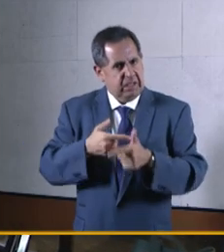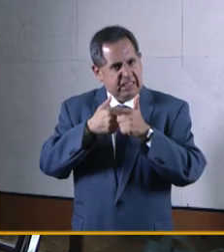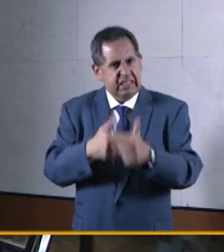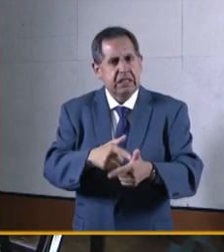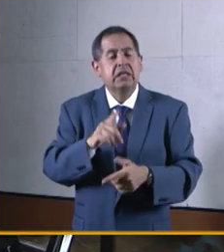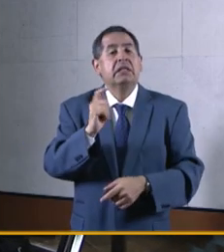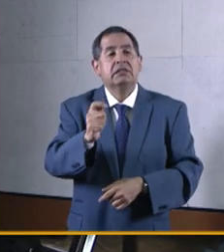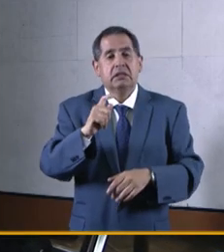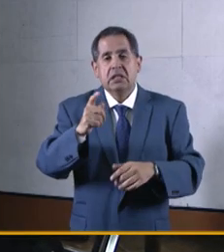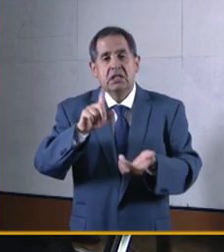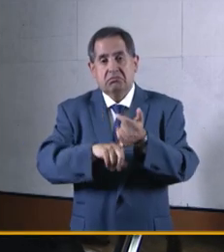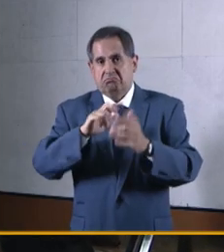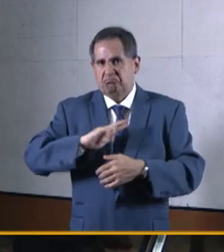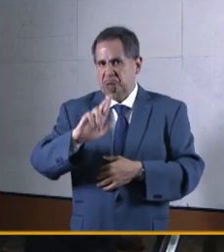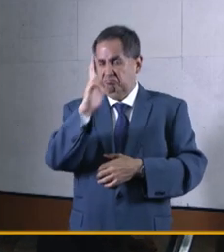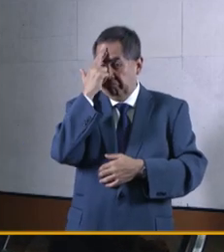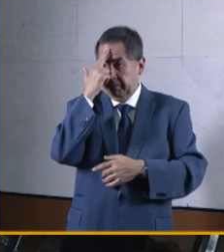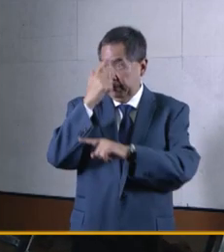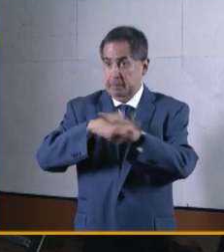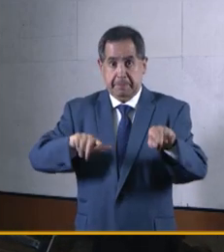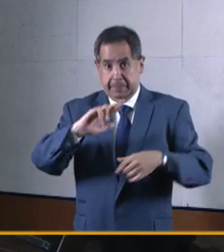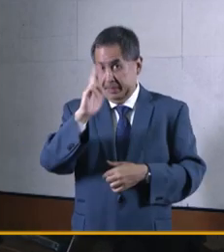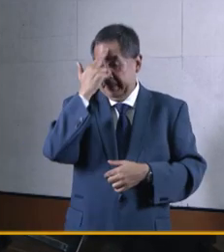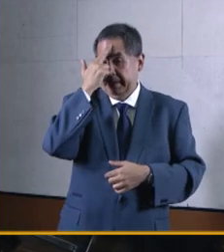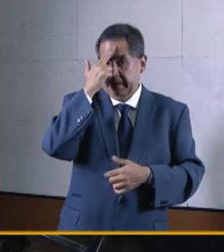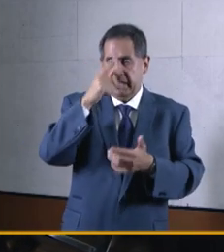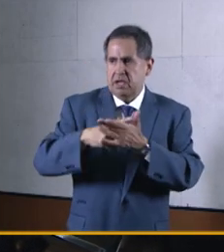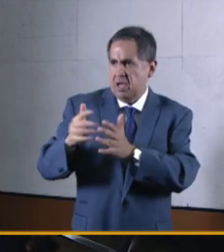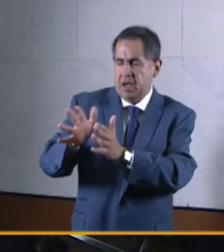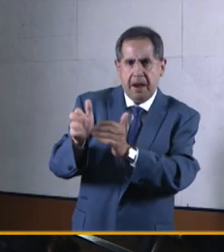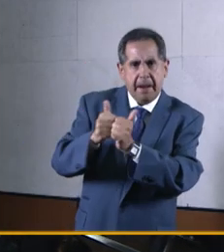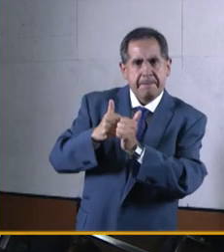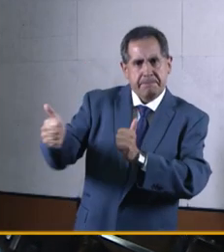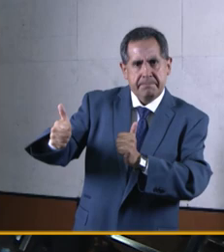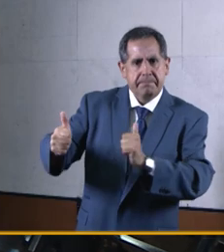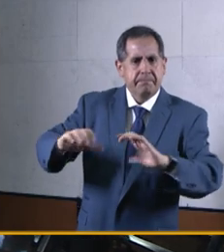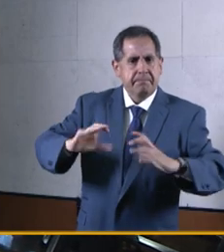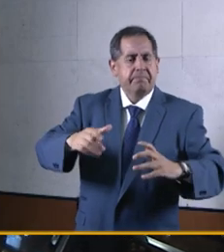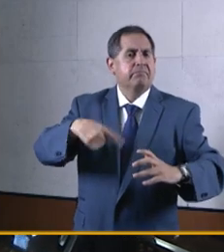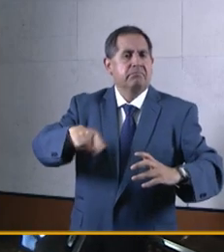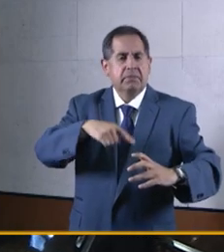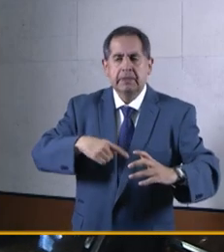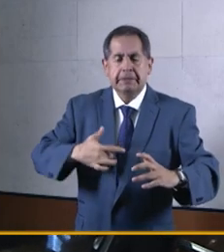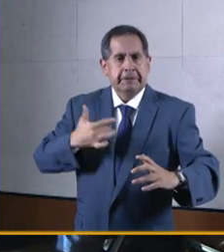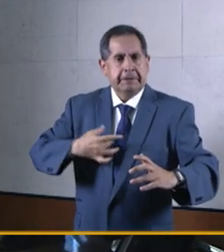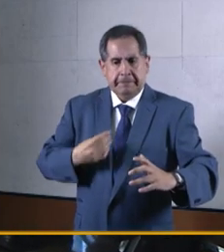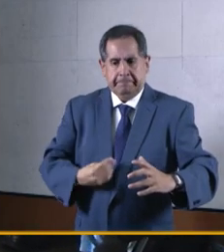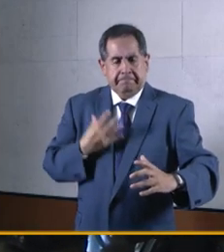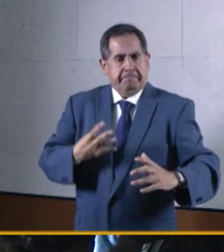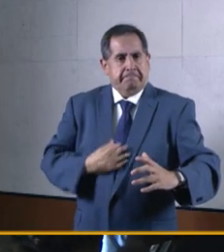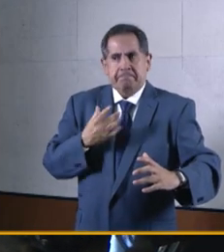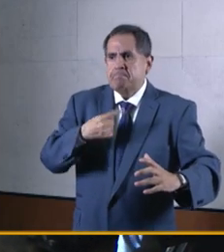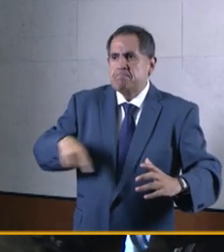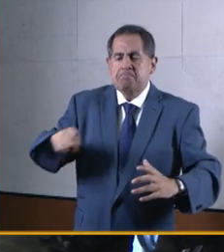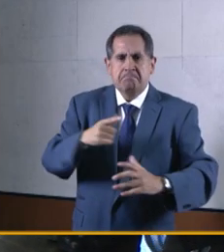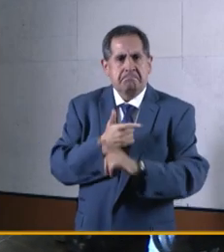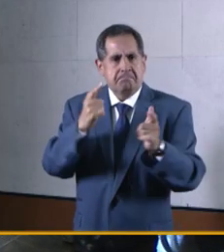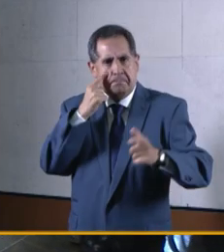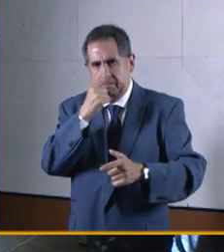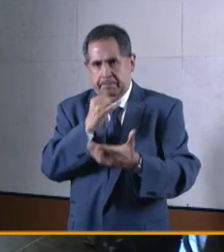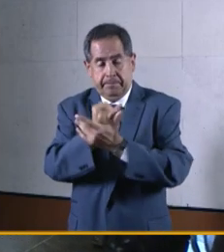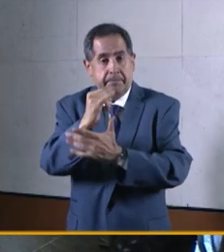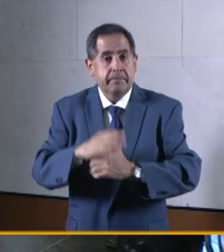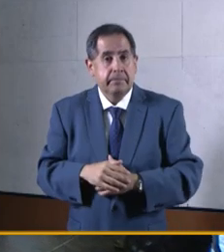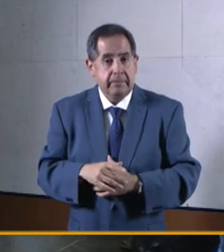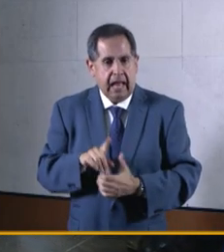recordemos recordemos que la autonomía es el oxígeno que respiramos está en